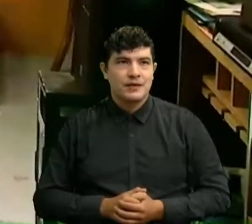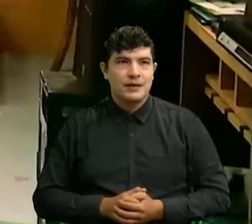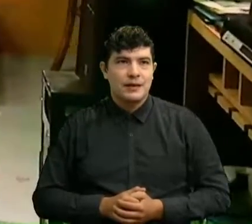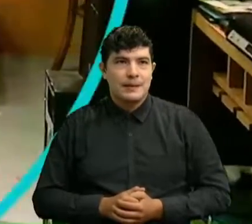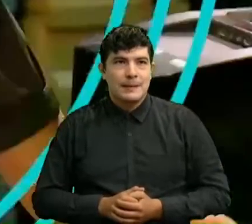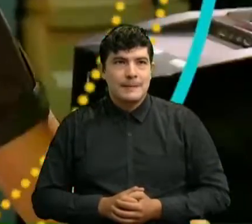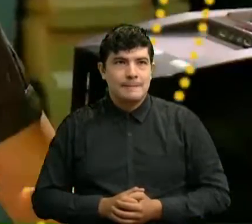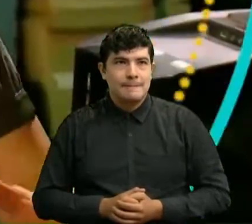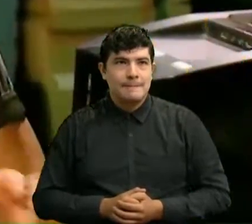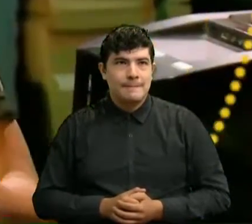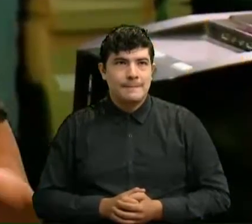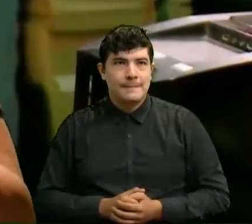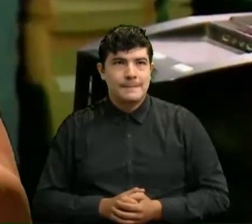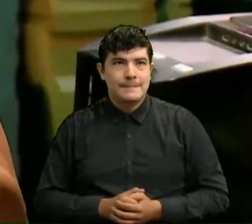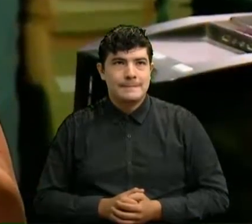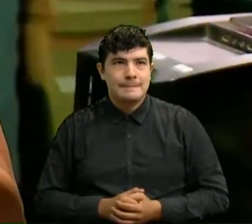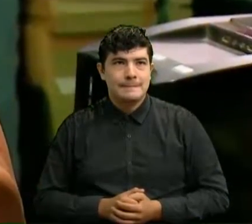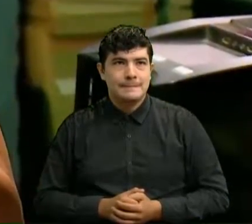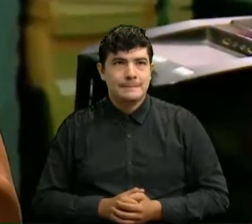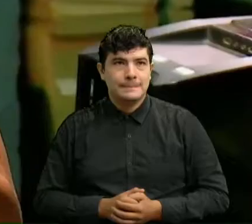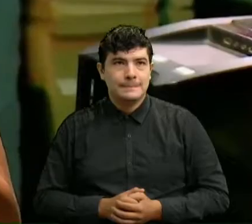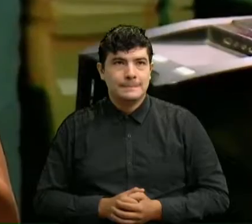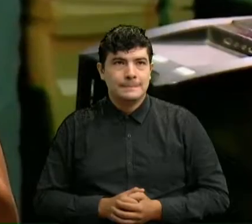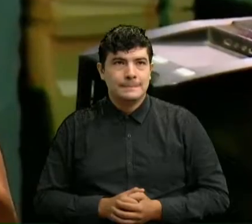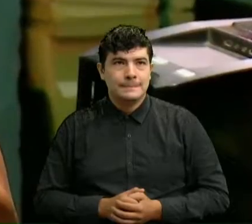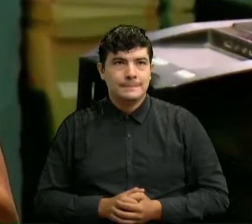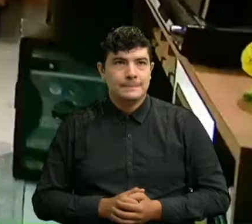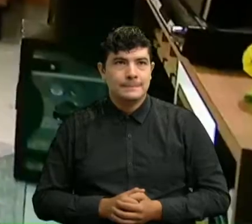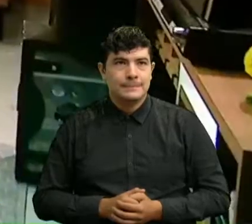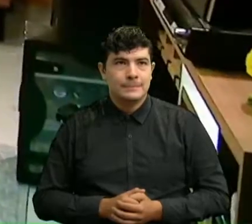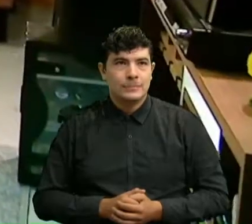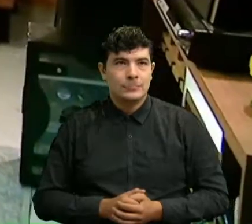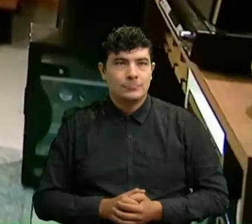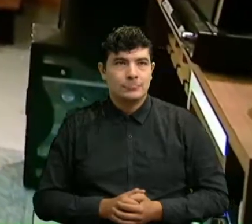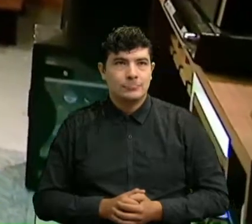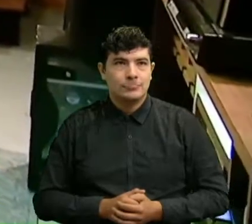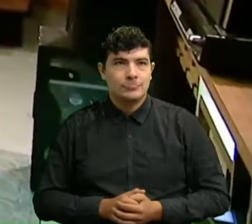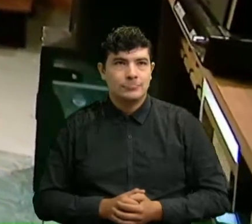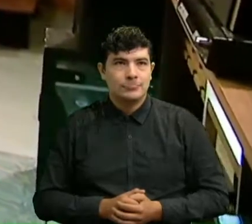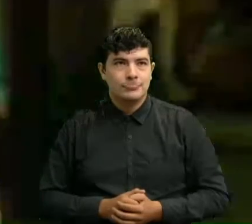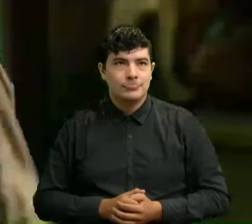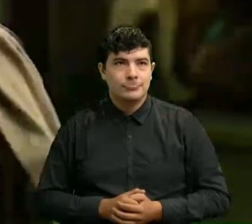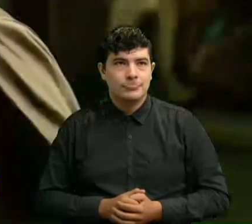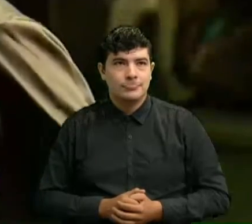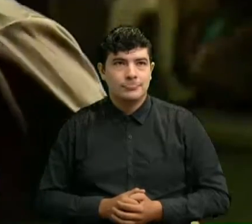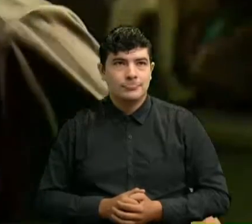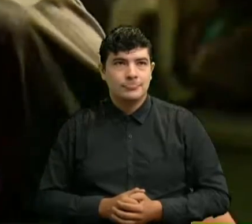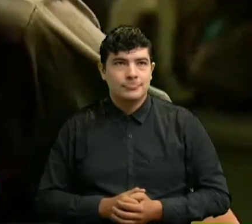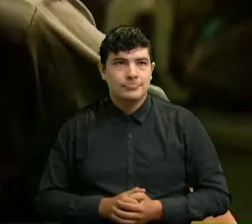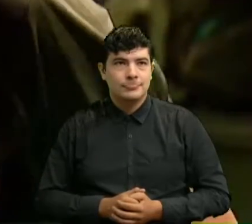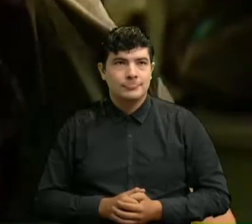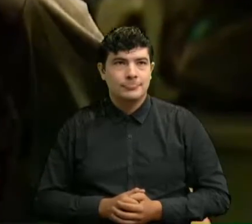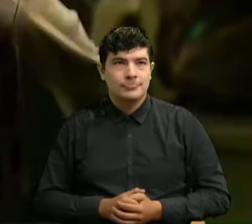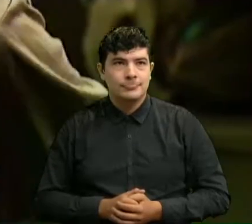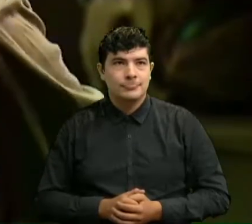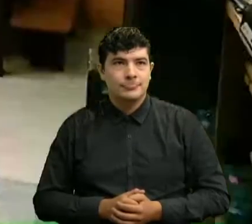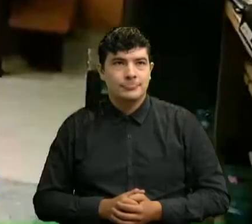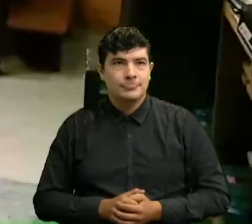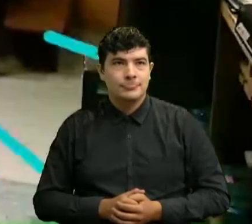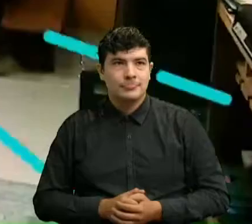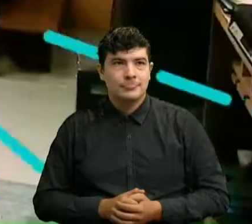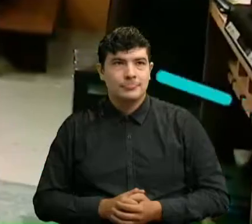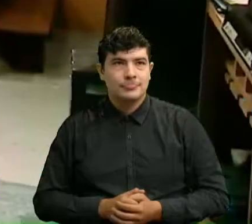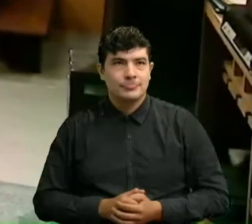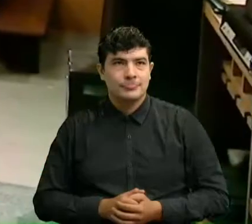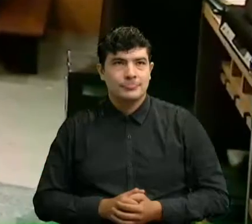Profe, me escu... Tenemos que crear una red. Hemos perdido comunicación. No podemos darnos ese lujo.